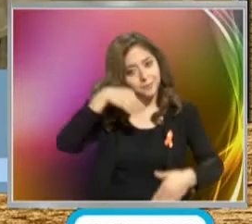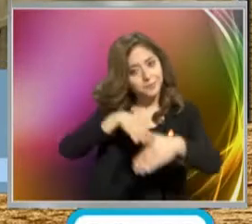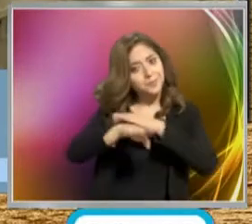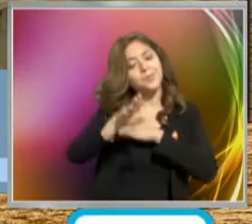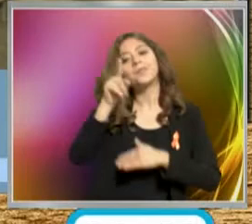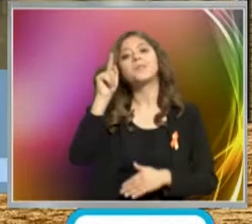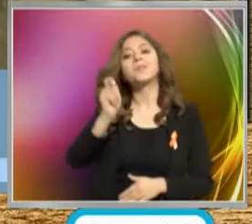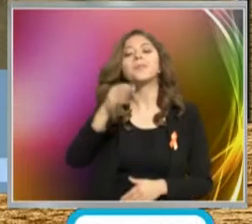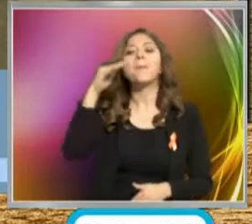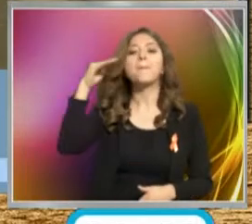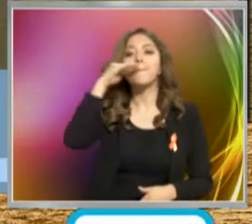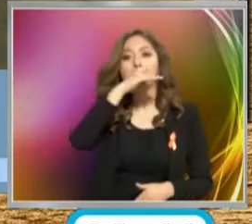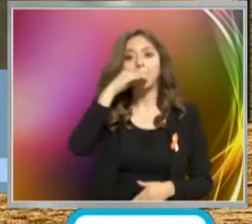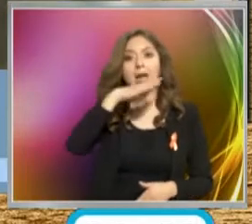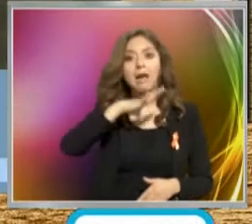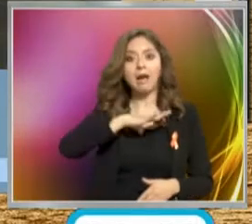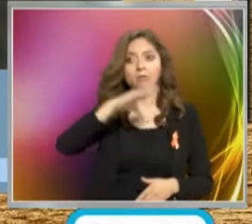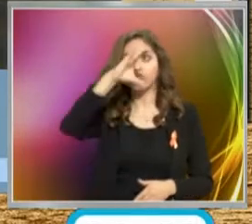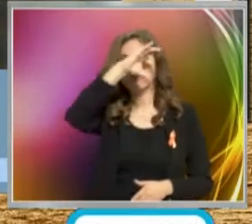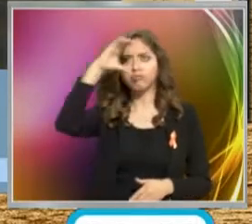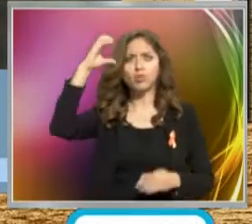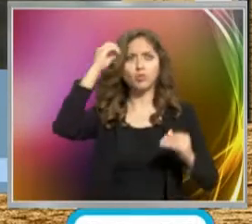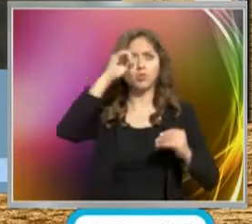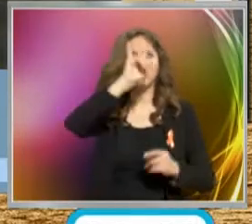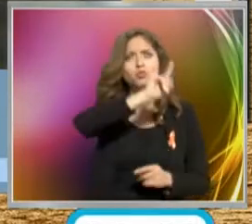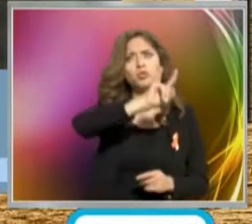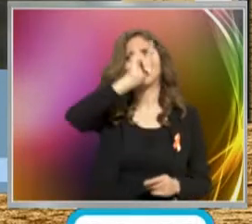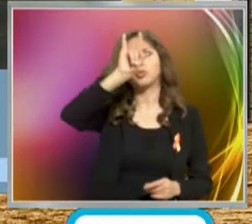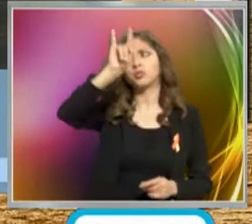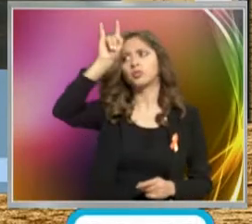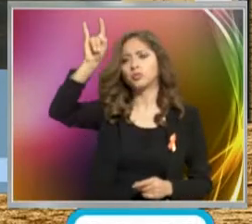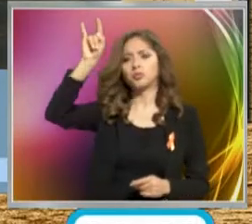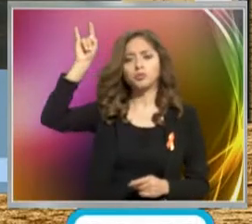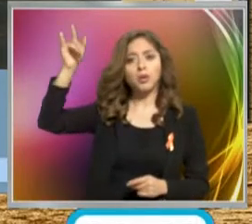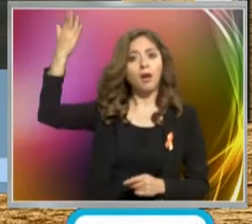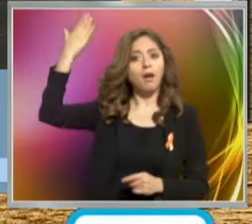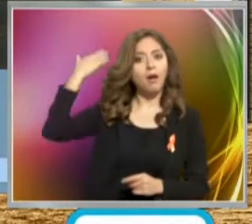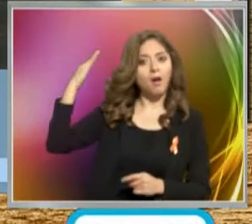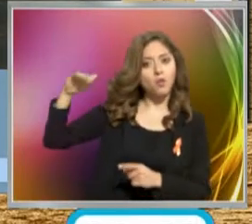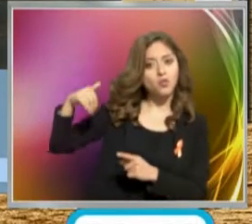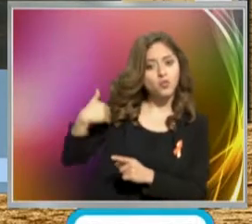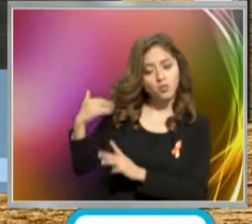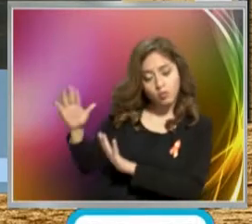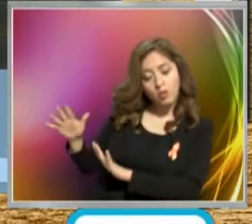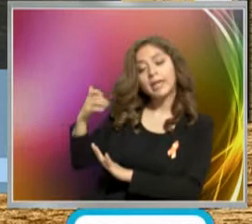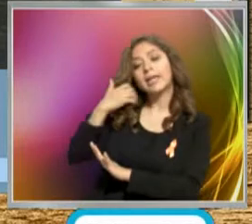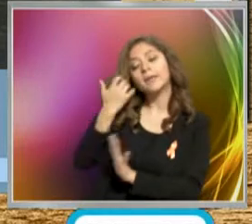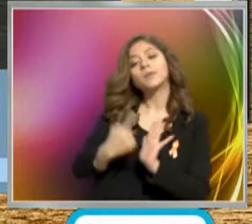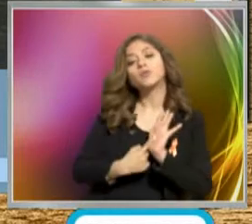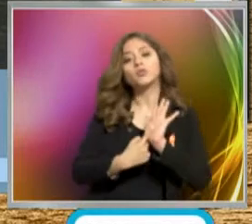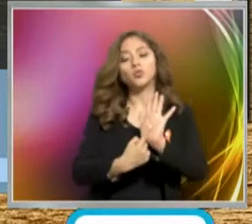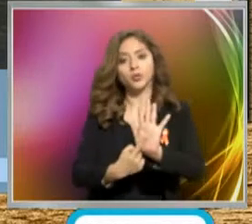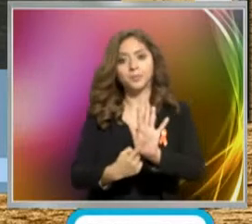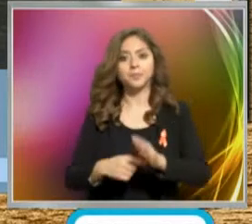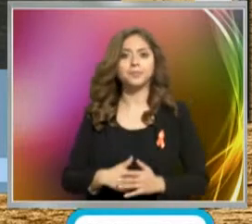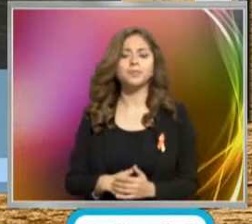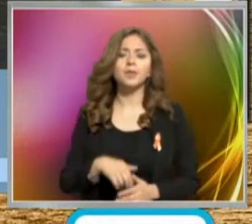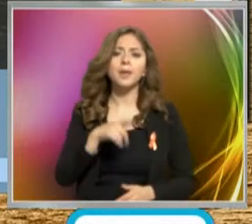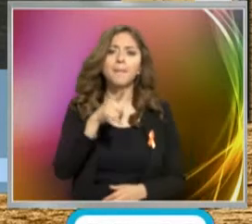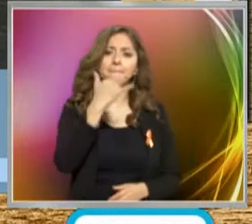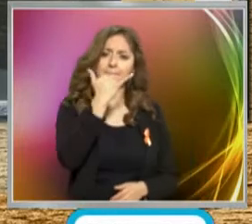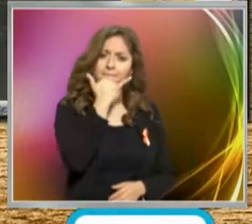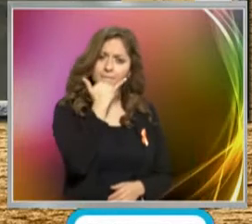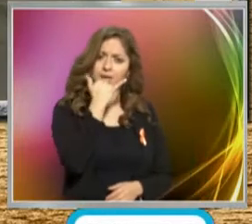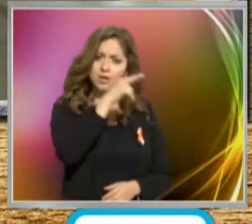son muchas imágenes en gran formato que podemos apreciar del archivo y la colección para que todos vayan. ¿Esto va a estar en las rejas de Chapultepec?